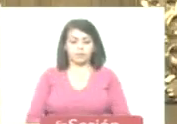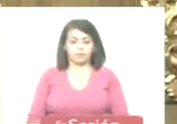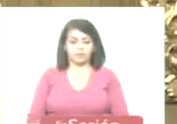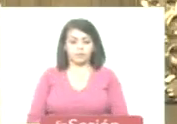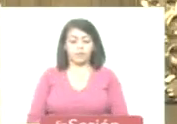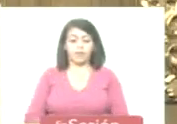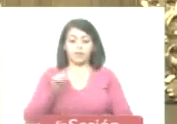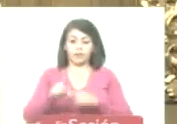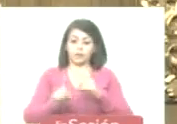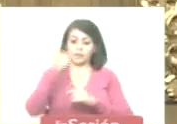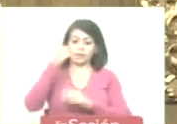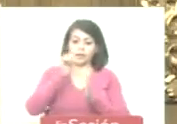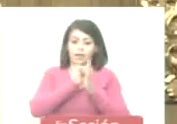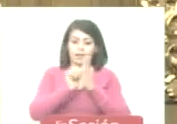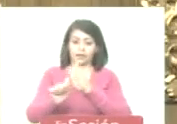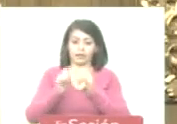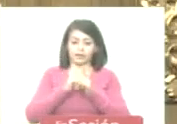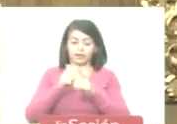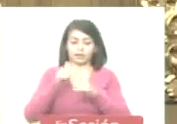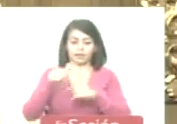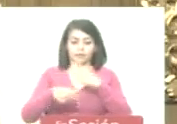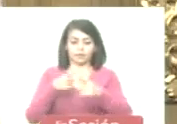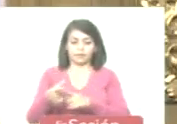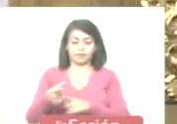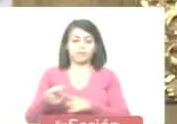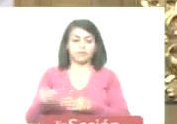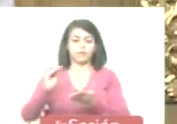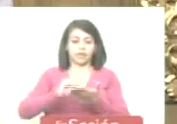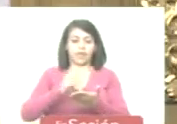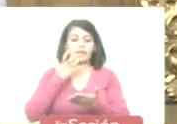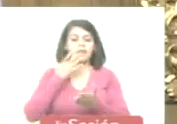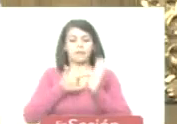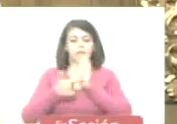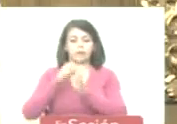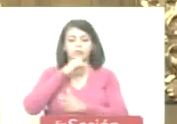Y desde su primer artículo, invocamos el ejemplo